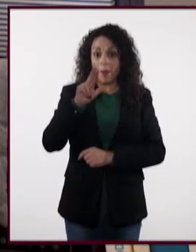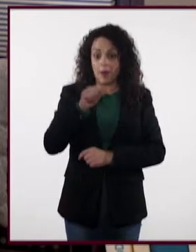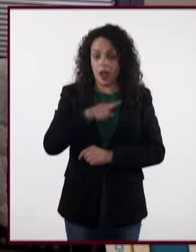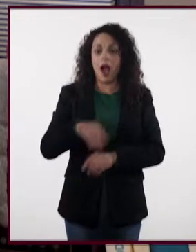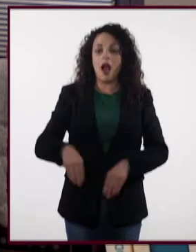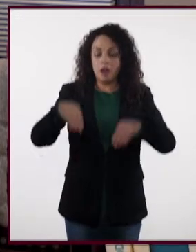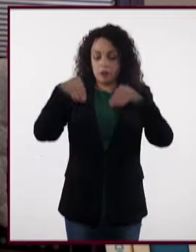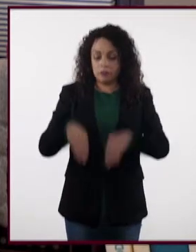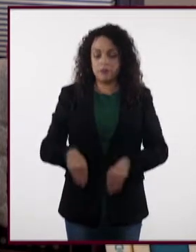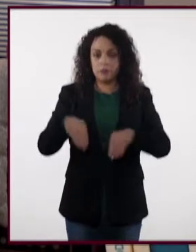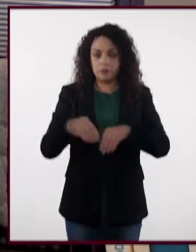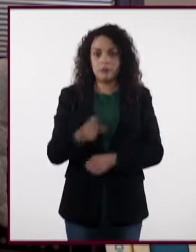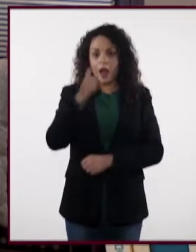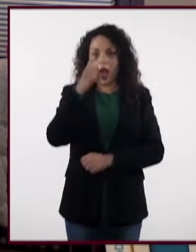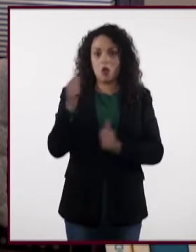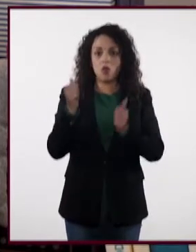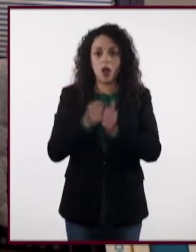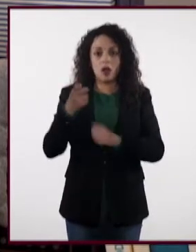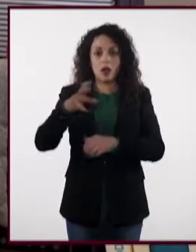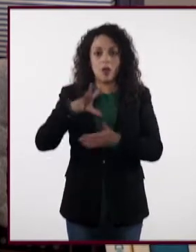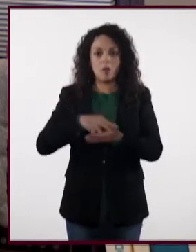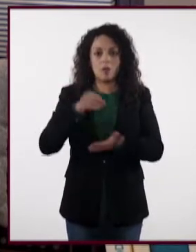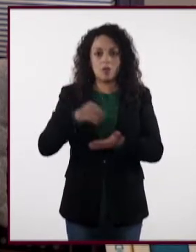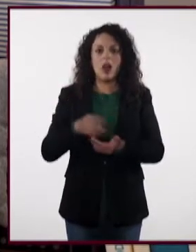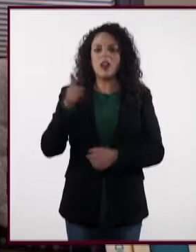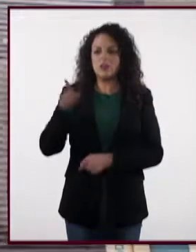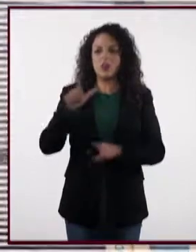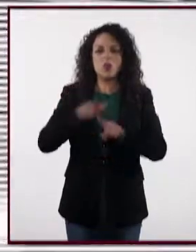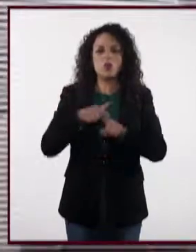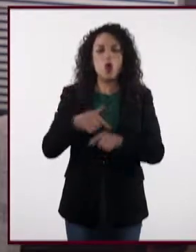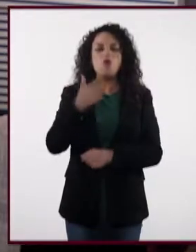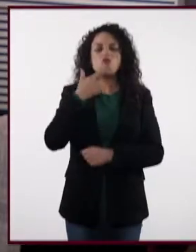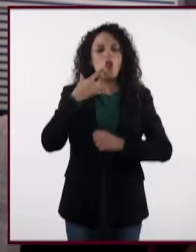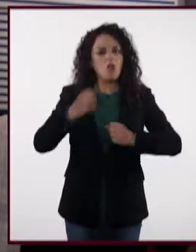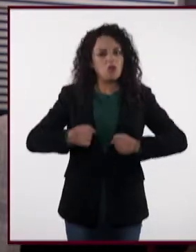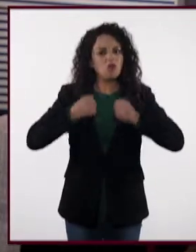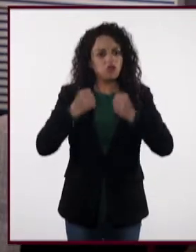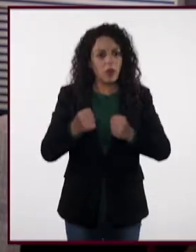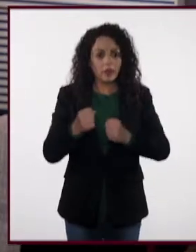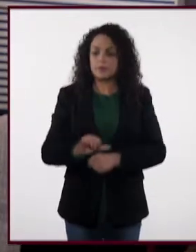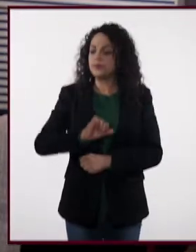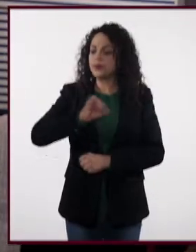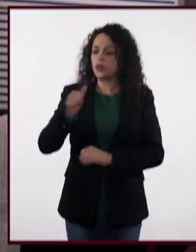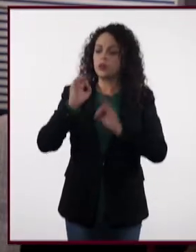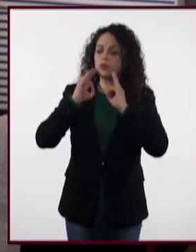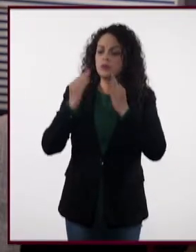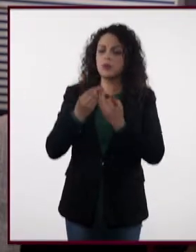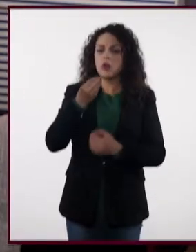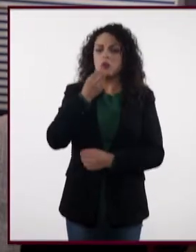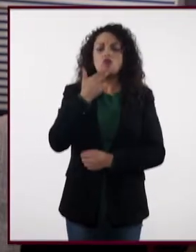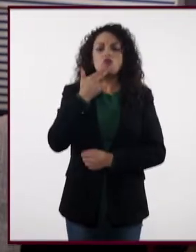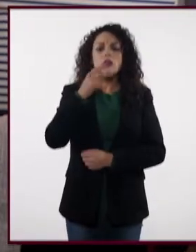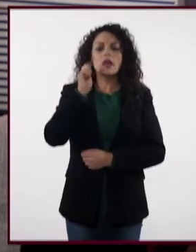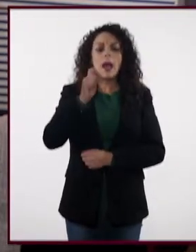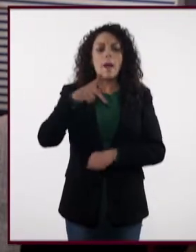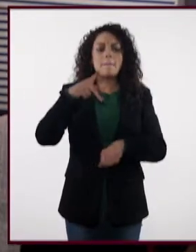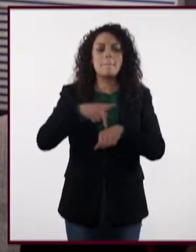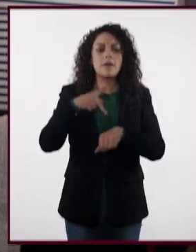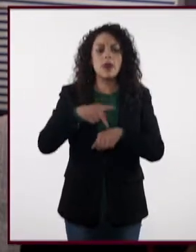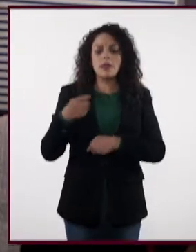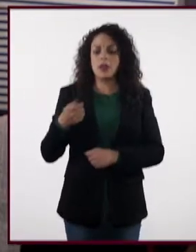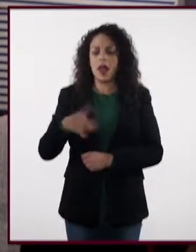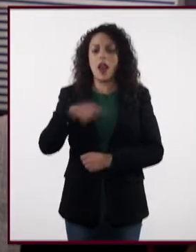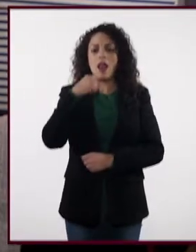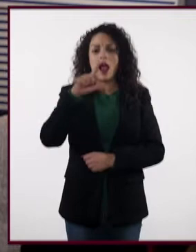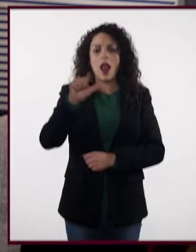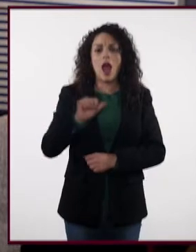con el polvo diluido, quedando de un color rojo intenso. Otro elemento usado fue la piedra conocida como lápiz lázuli,